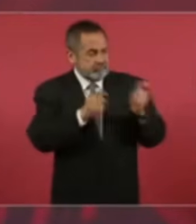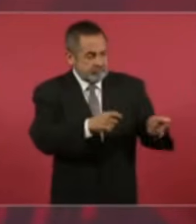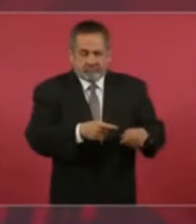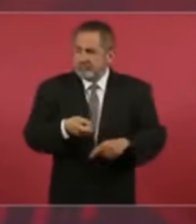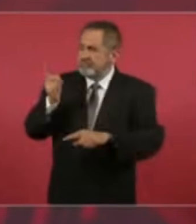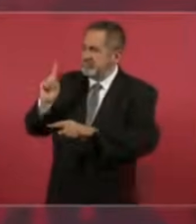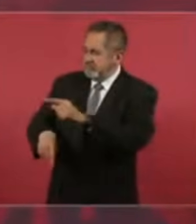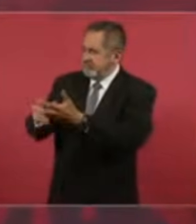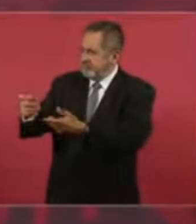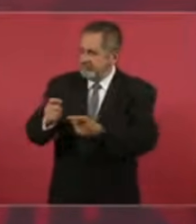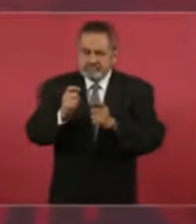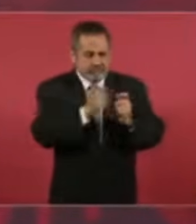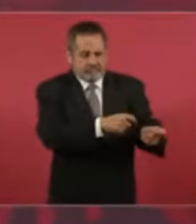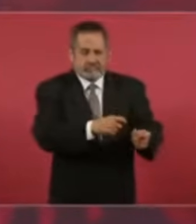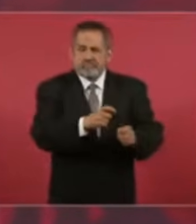Todos los bancos.